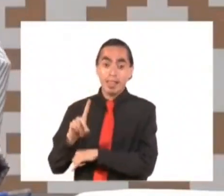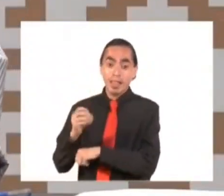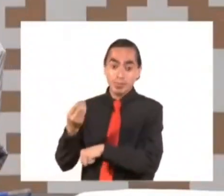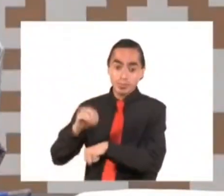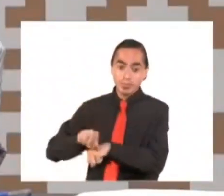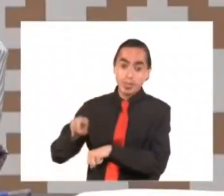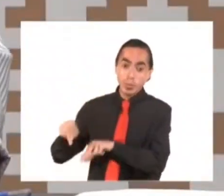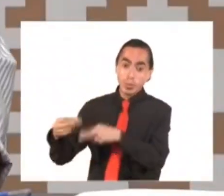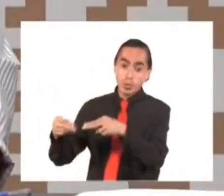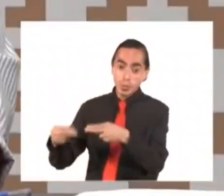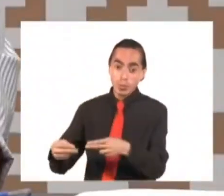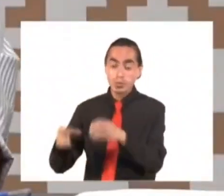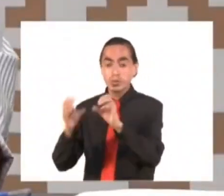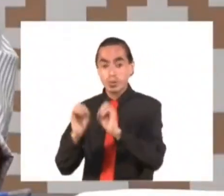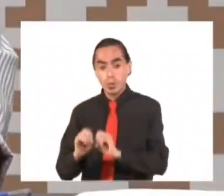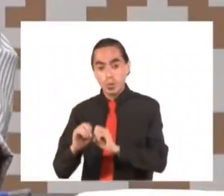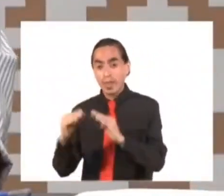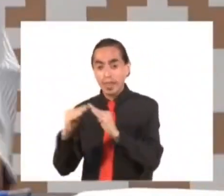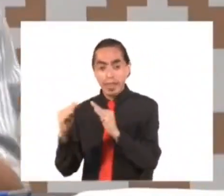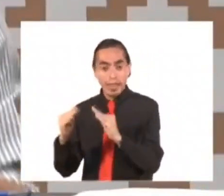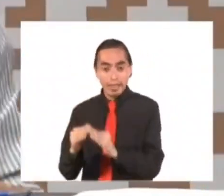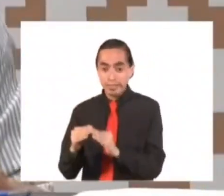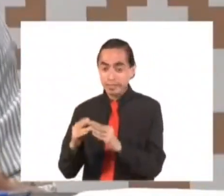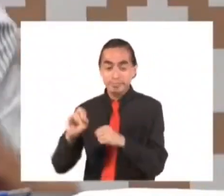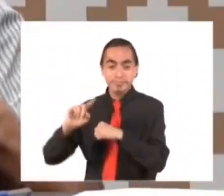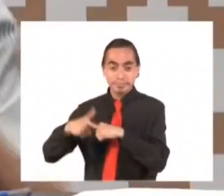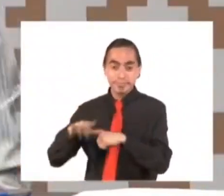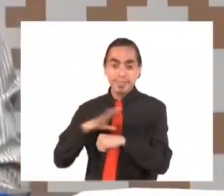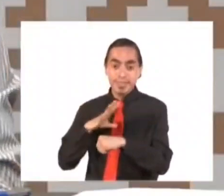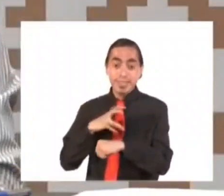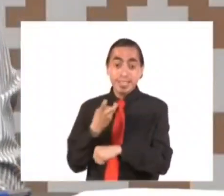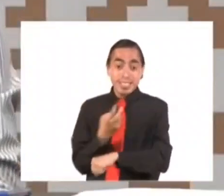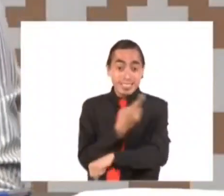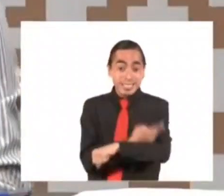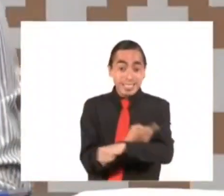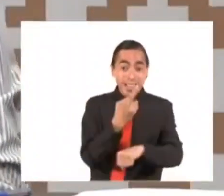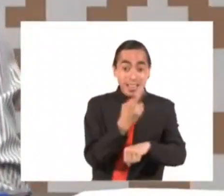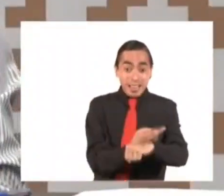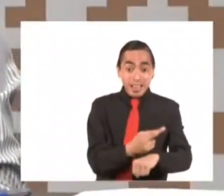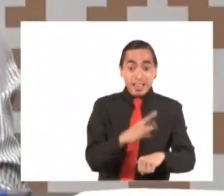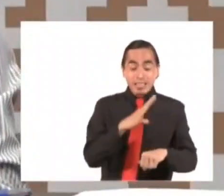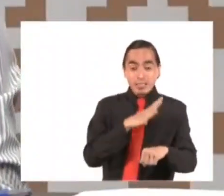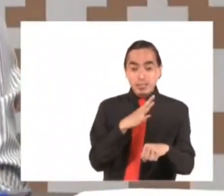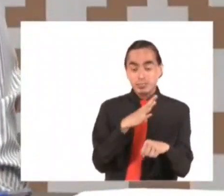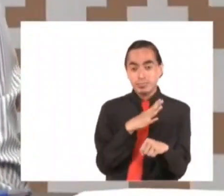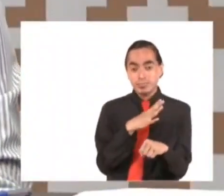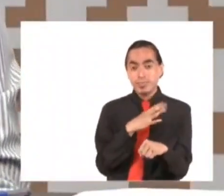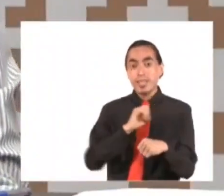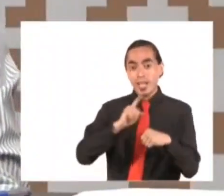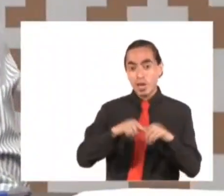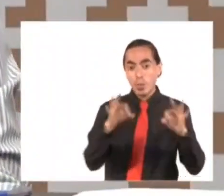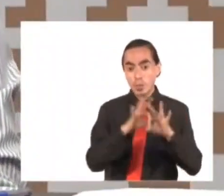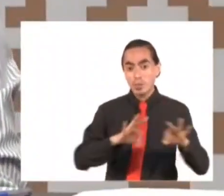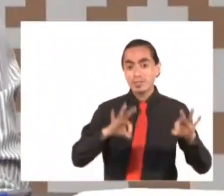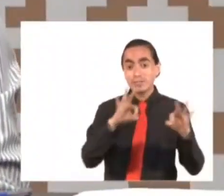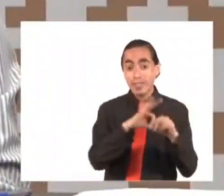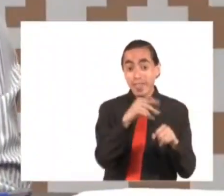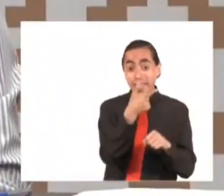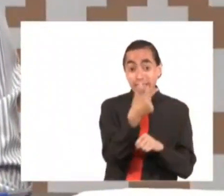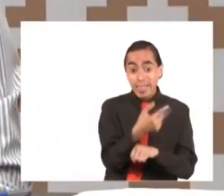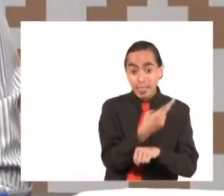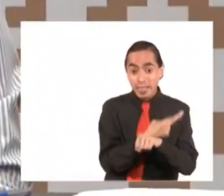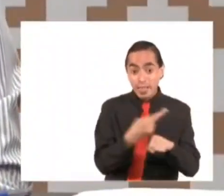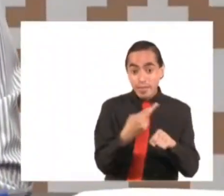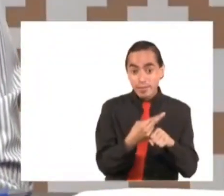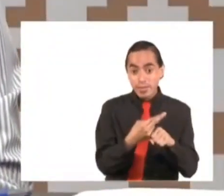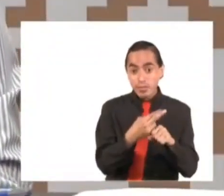su comercio, en su casa, en su predio. Este tipo de trámites, esta compactación, es la parte fundamental de lo que hacemos como gobierno